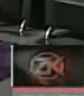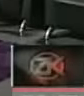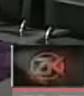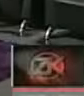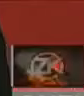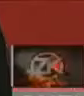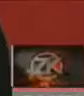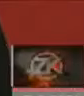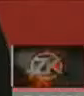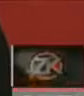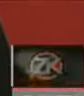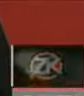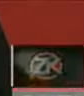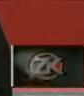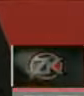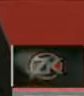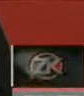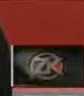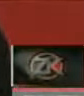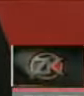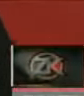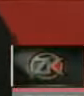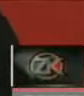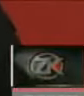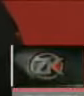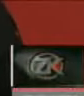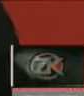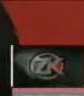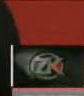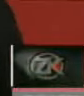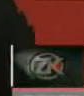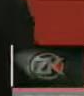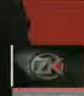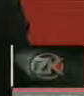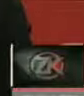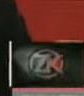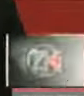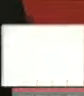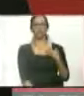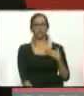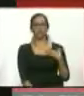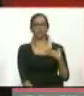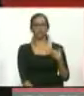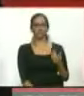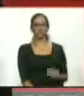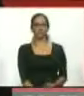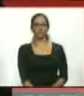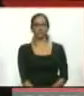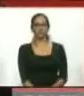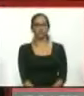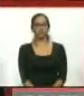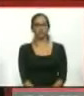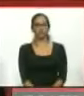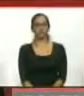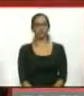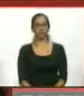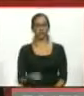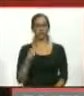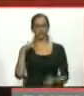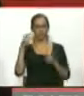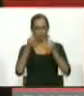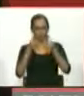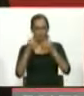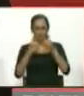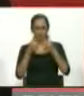estoy tratando de buscar aquí el teléfono xóchitl el zombi ni las imágenes la violeta por ruso